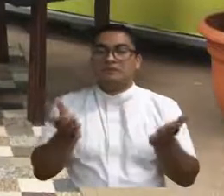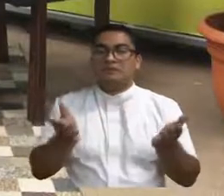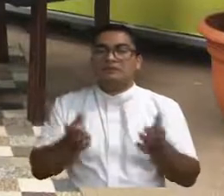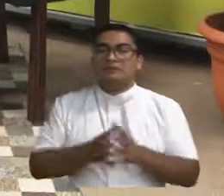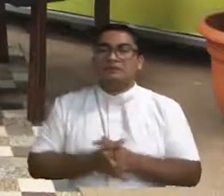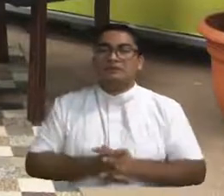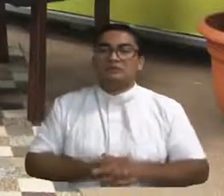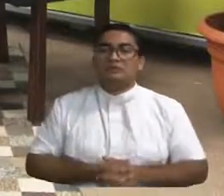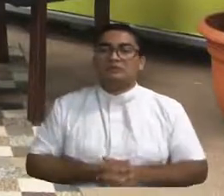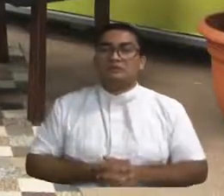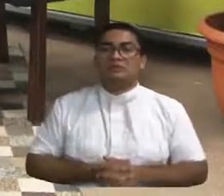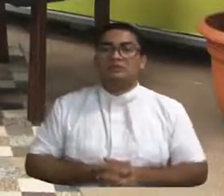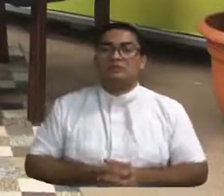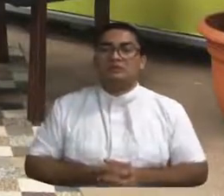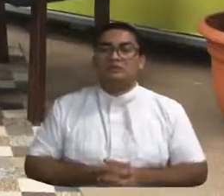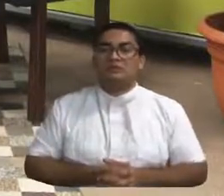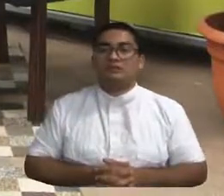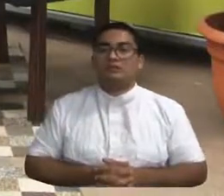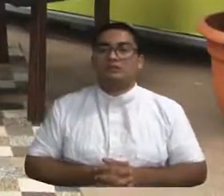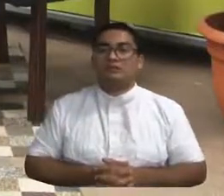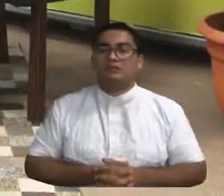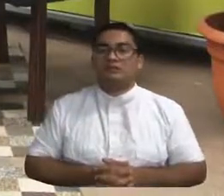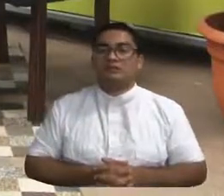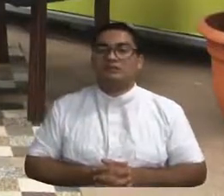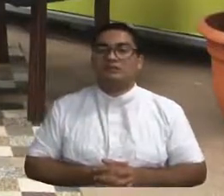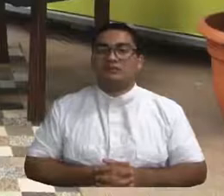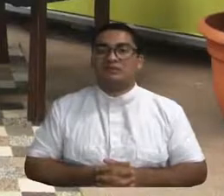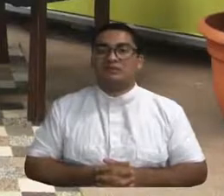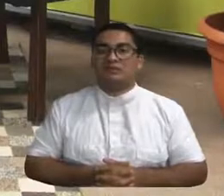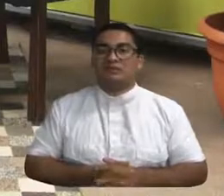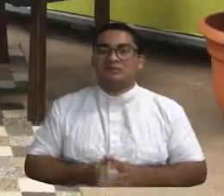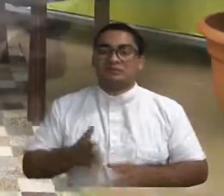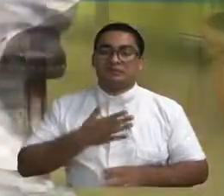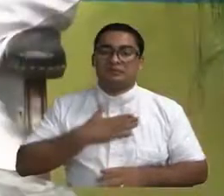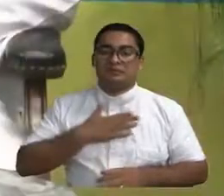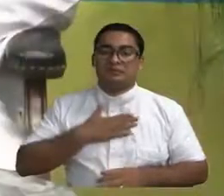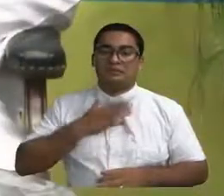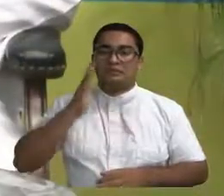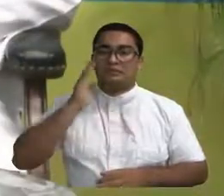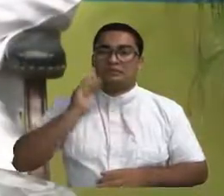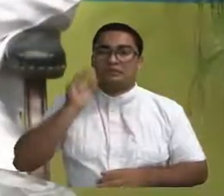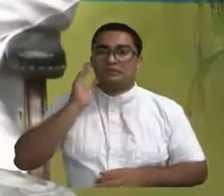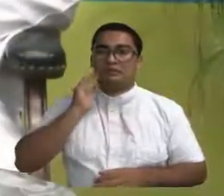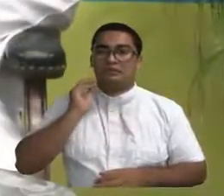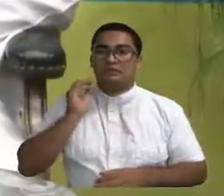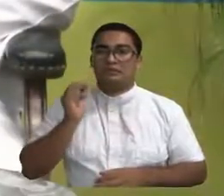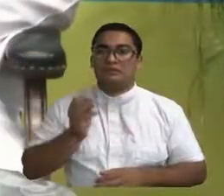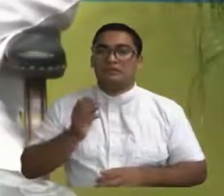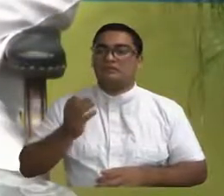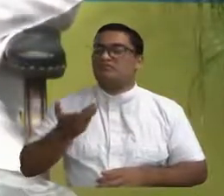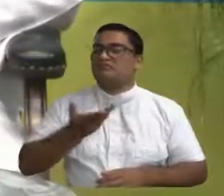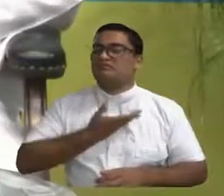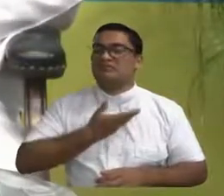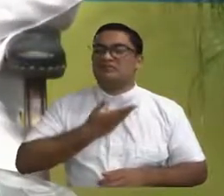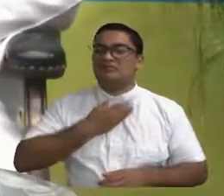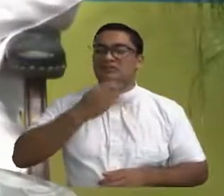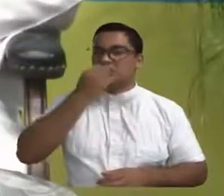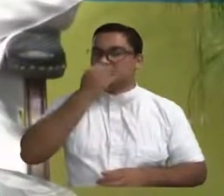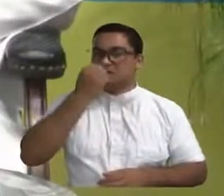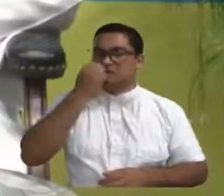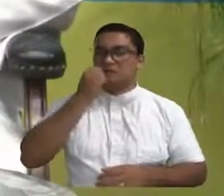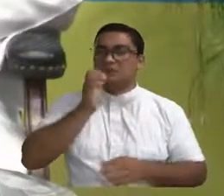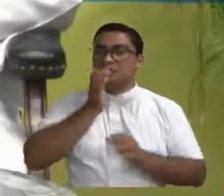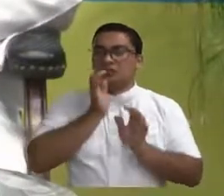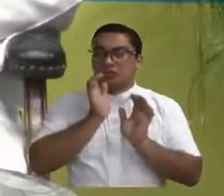es? Bueno, no es otra técnica, sino de que en mi experiencia, por ejemplo, yo no utilizo la pera. La utilizo en los niños